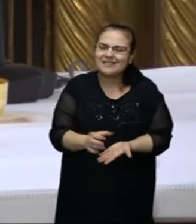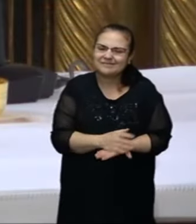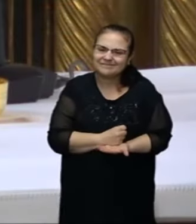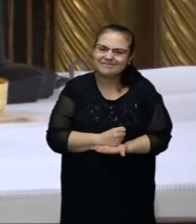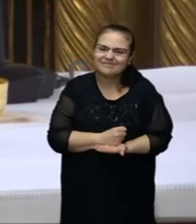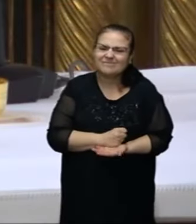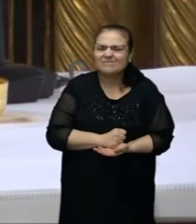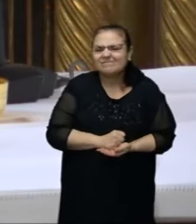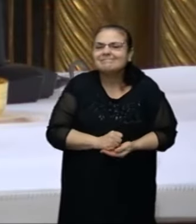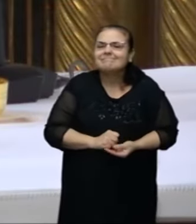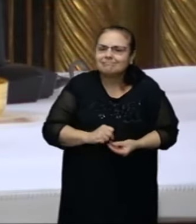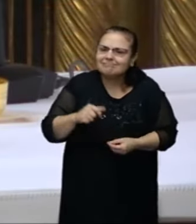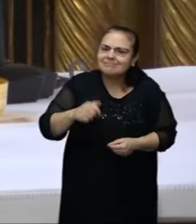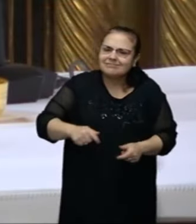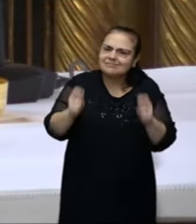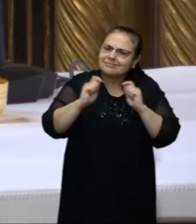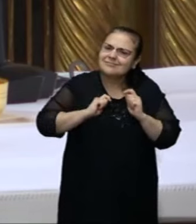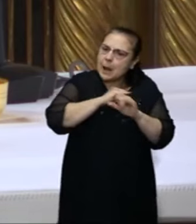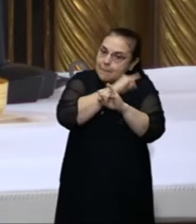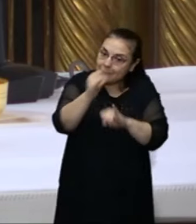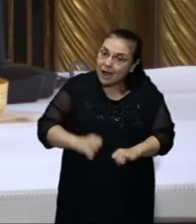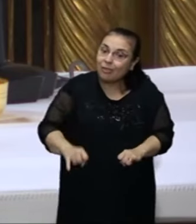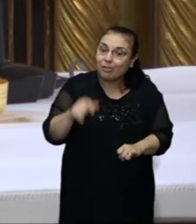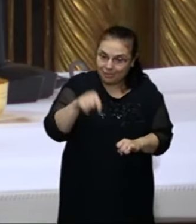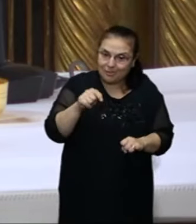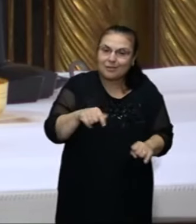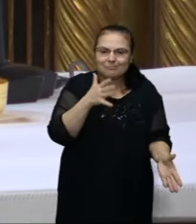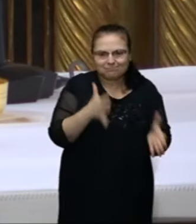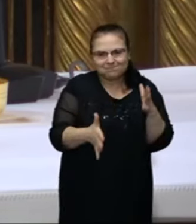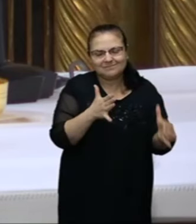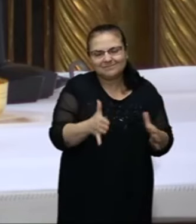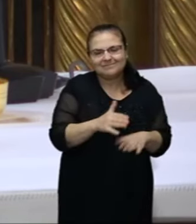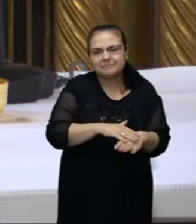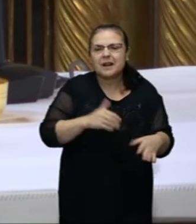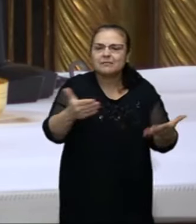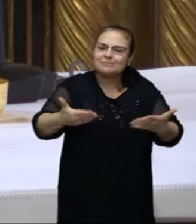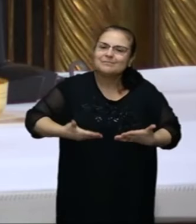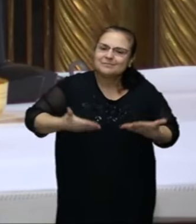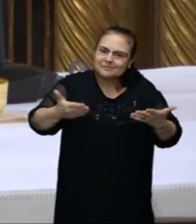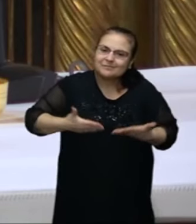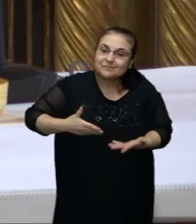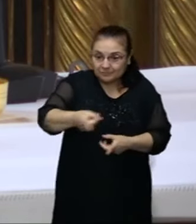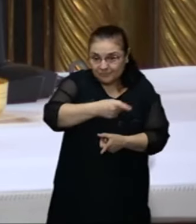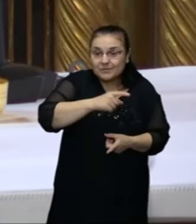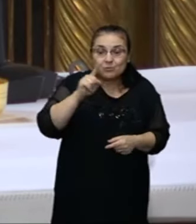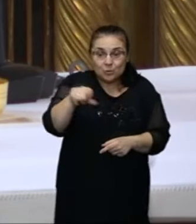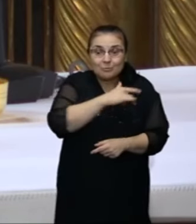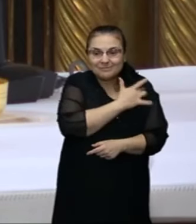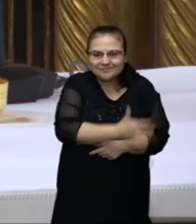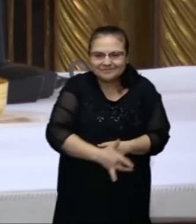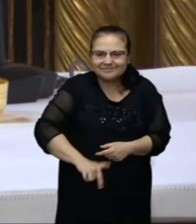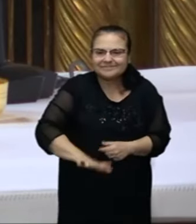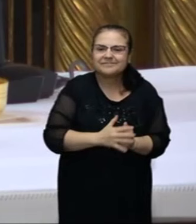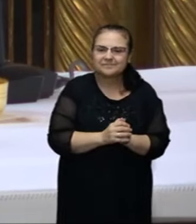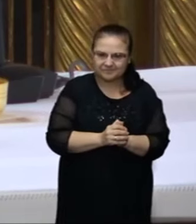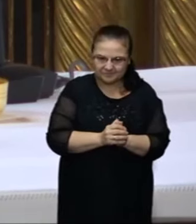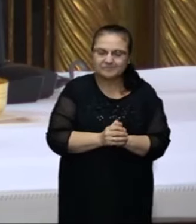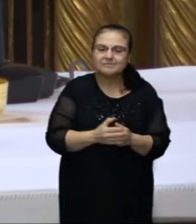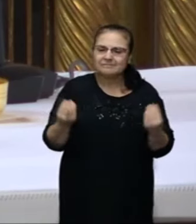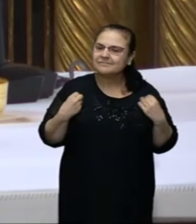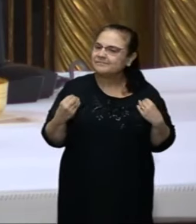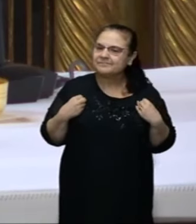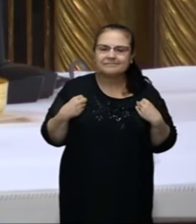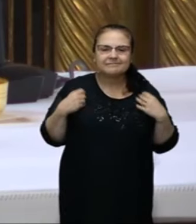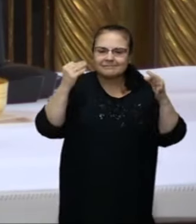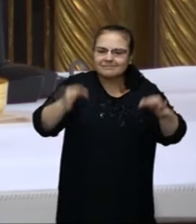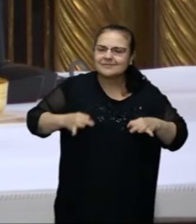males y concédenos la paz en nuestros días, para que, ayudados por tu misericordia, vivamos